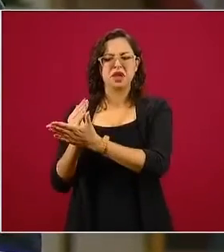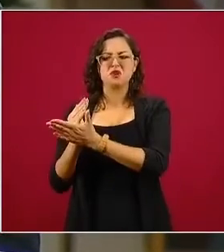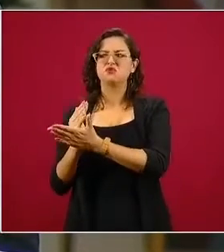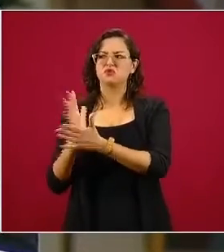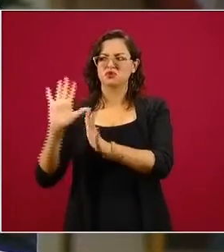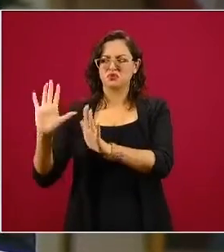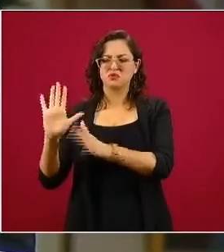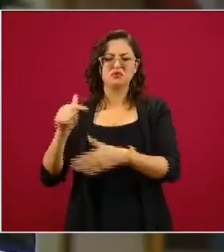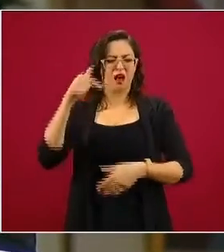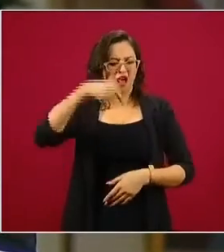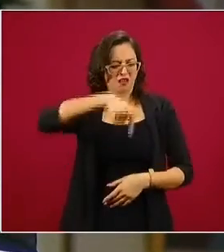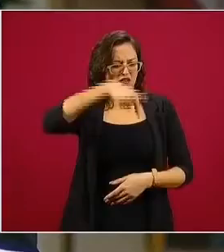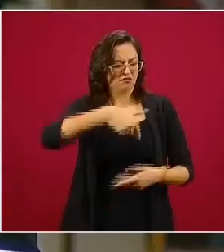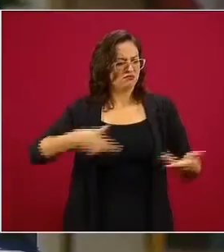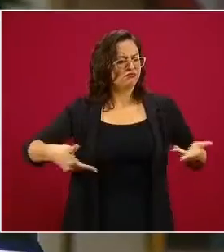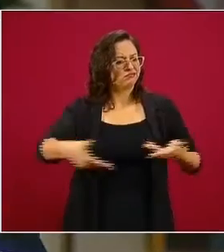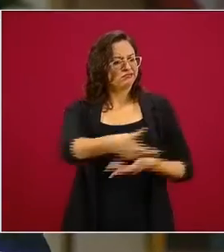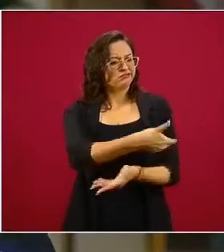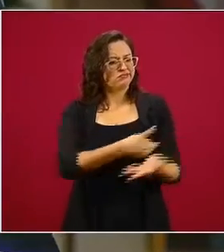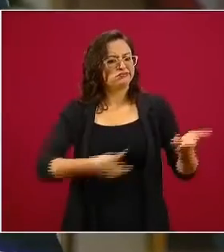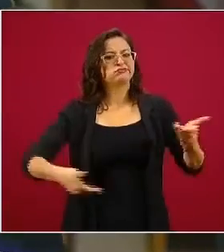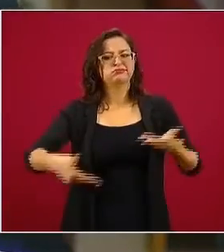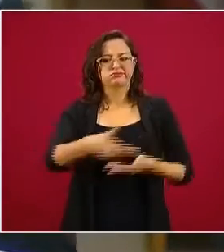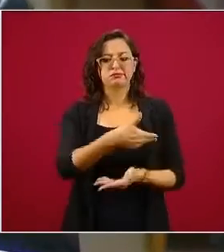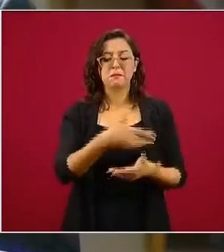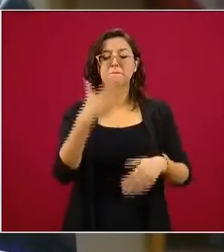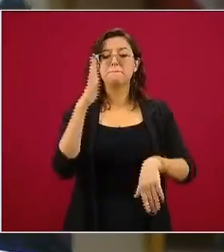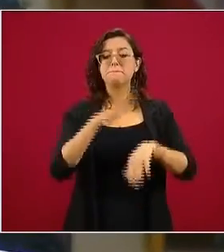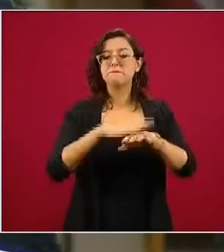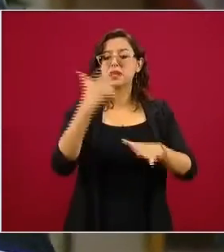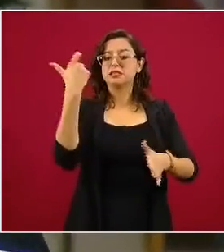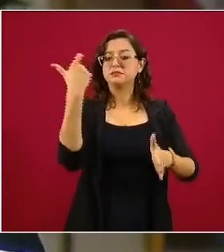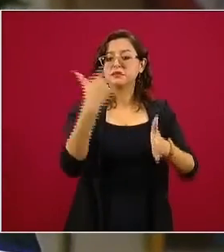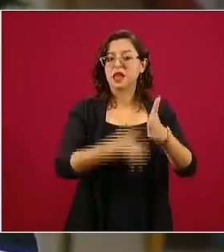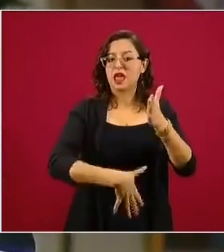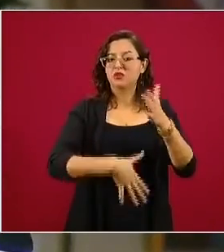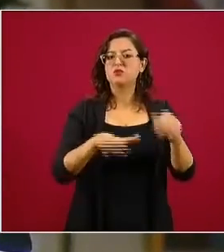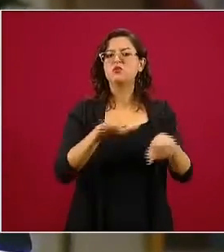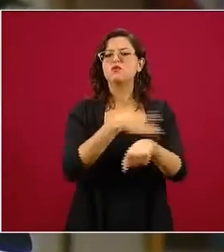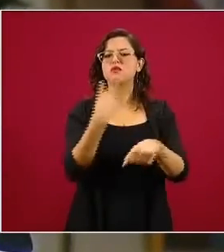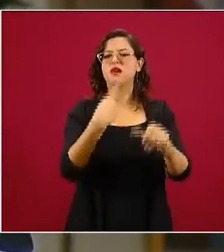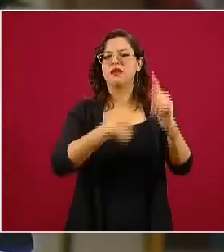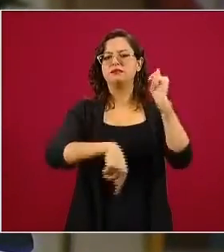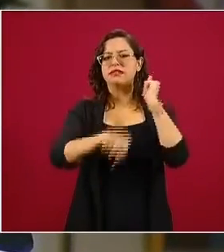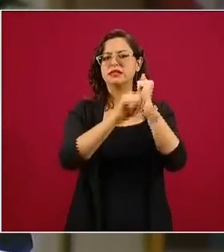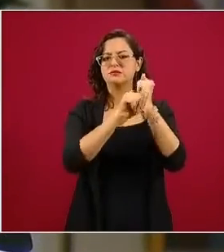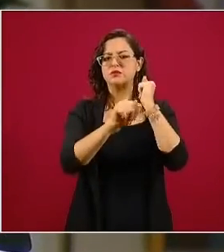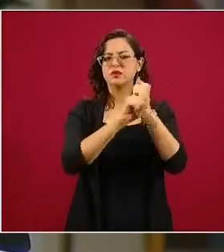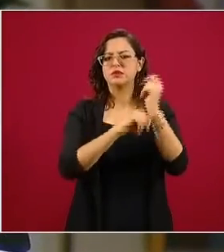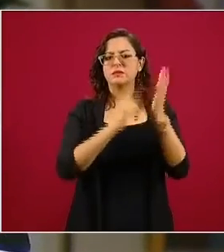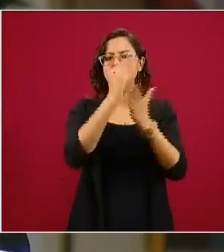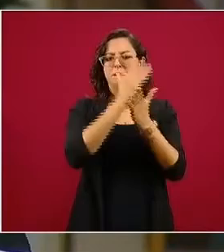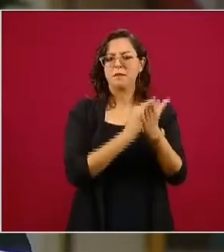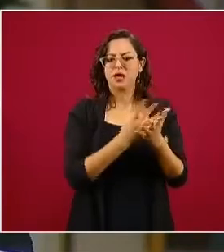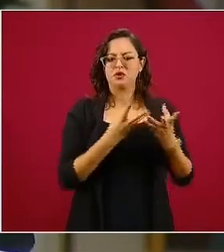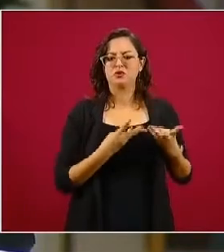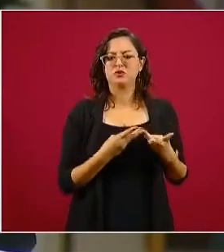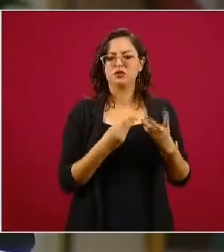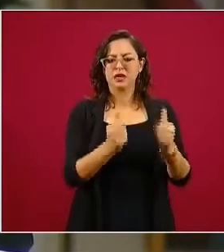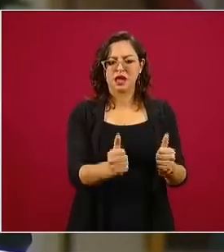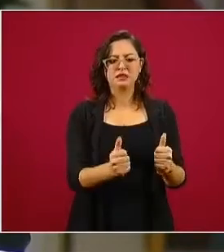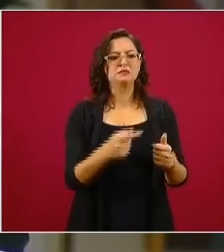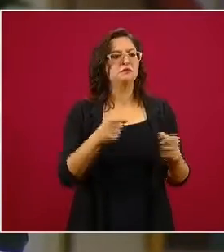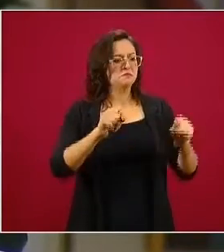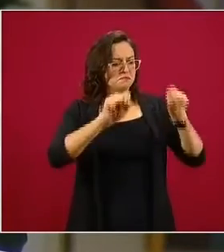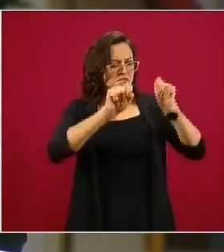América del Norte con menores costos de transporte, con proveedores